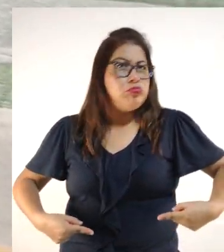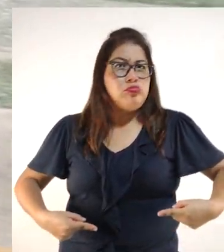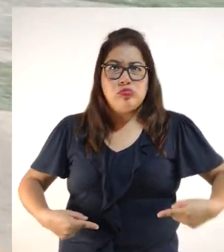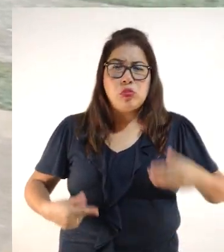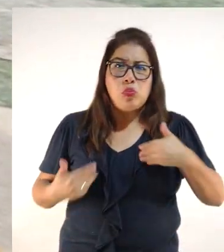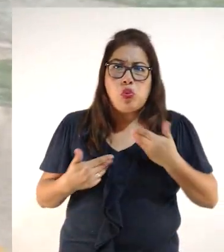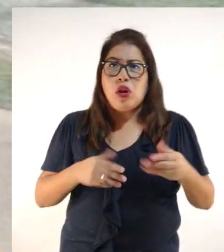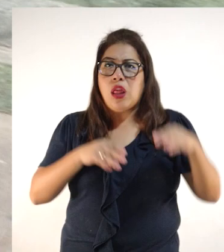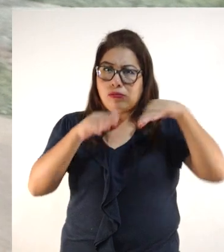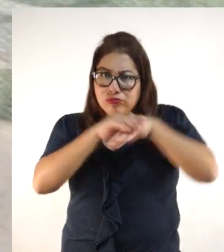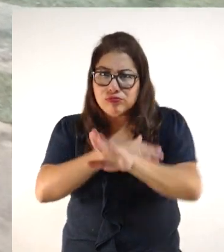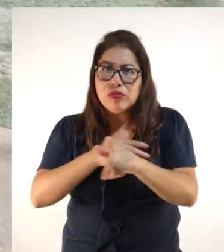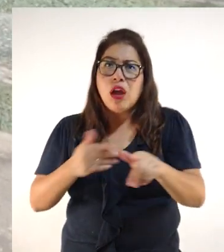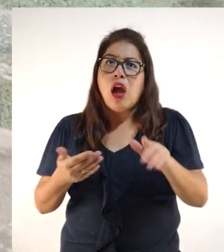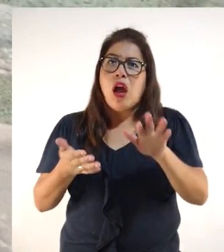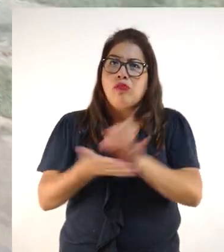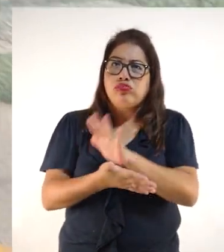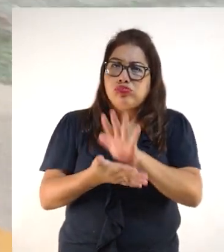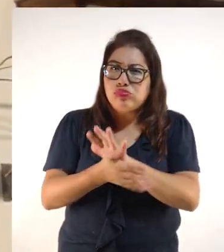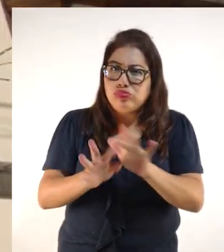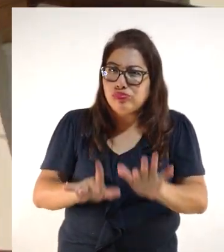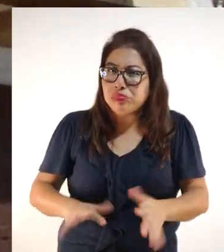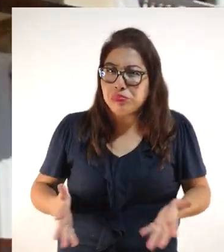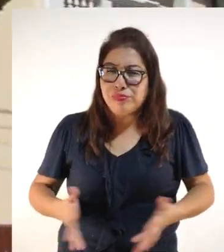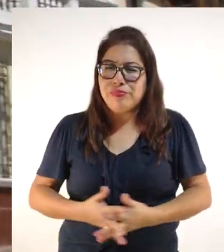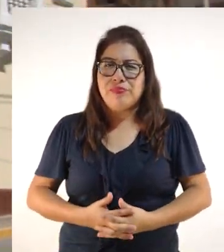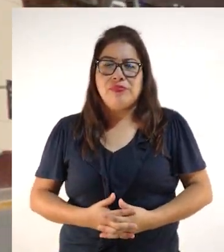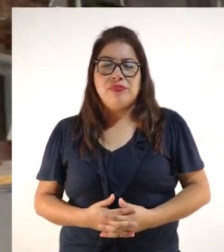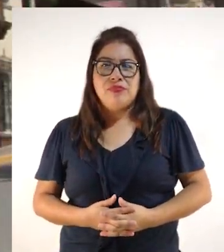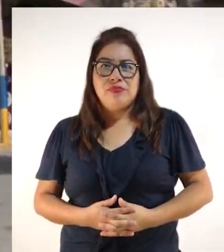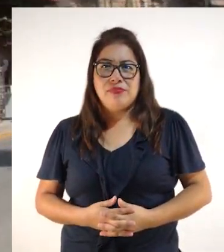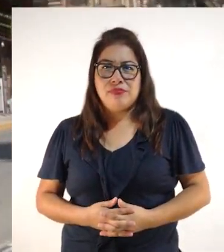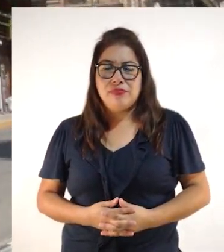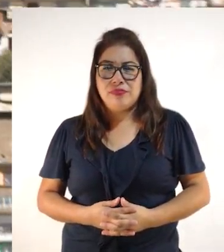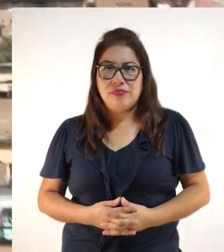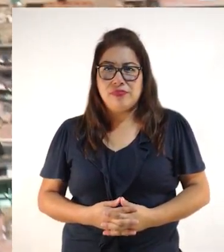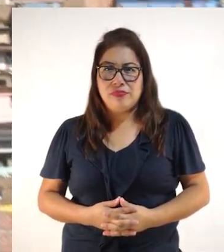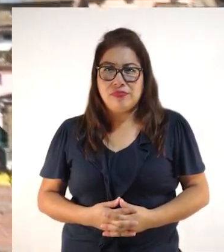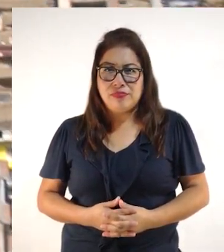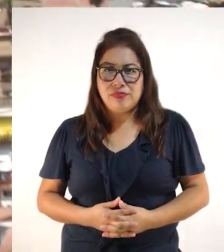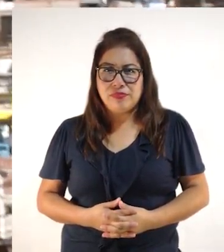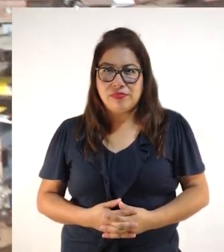personas con discapacidad puedan ingresar a la mesa de partes.